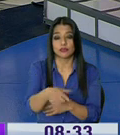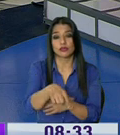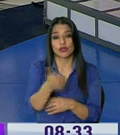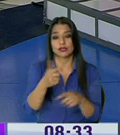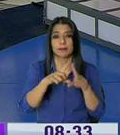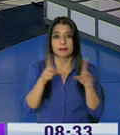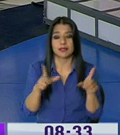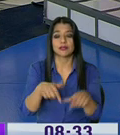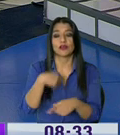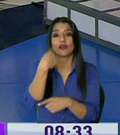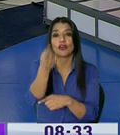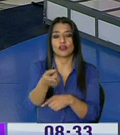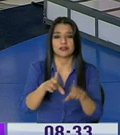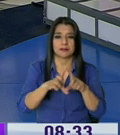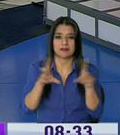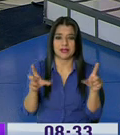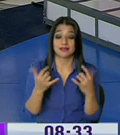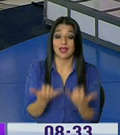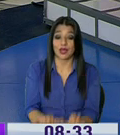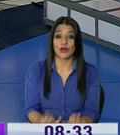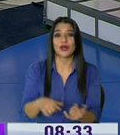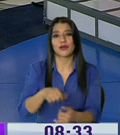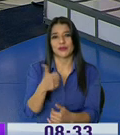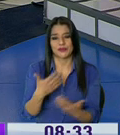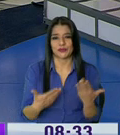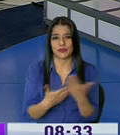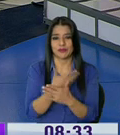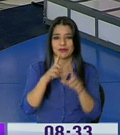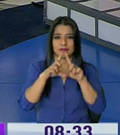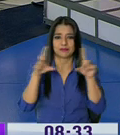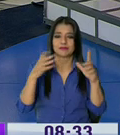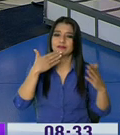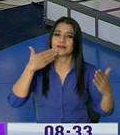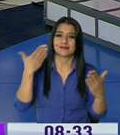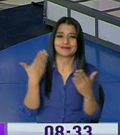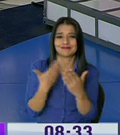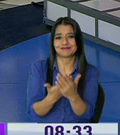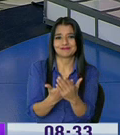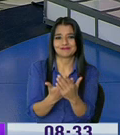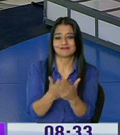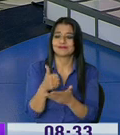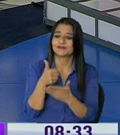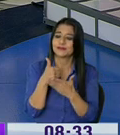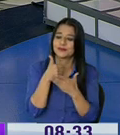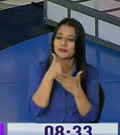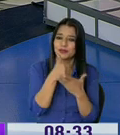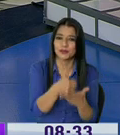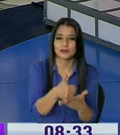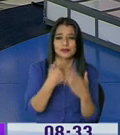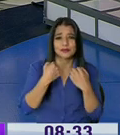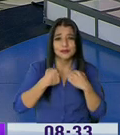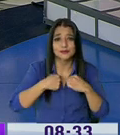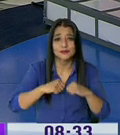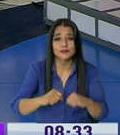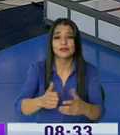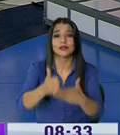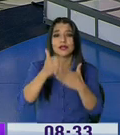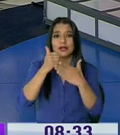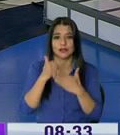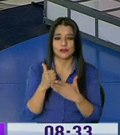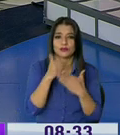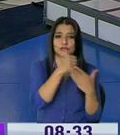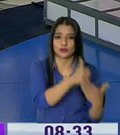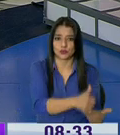y después otra empresa, así que realmente queremos agradecerles a ellos por hacer posible todo esto, por ayudarnos a